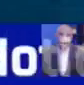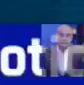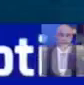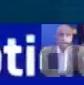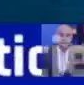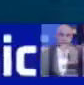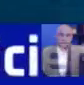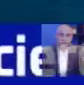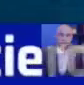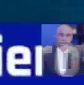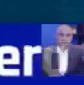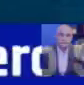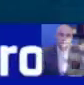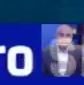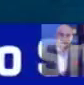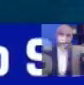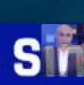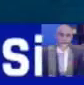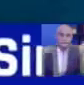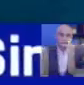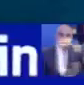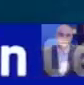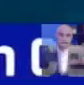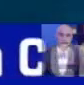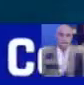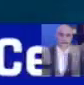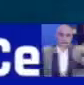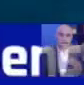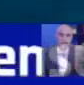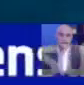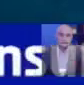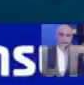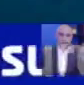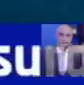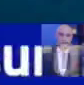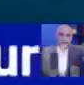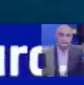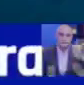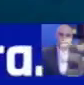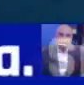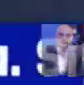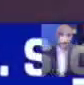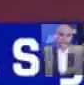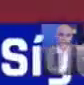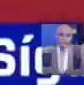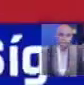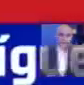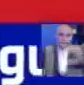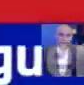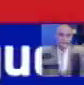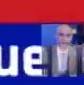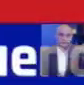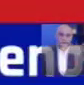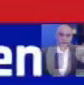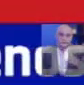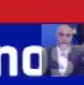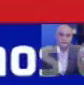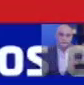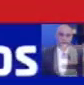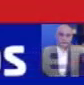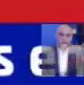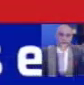Chamuco, pero ahí le apodaban precisamente Zedillín Coyoyayo. Yo recuerdo que incluso había unas imágenes